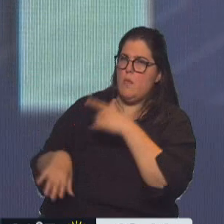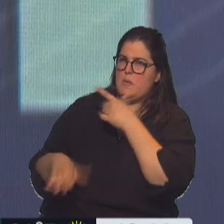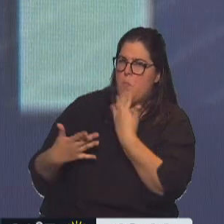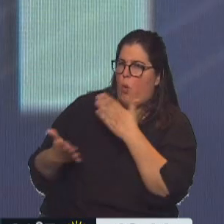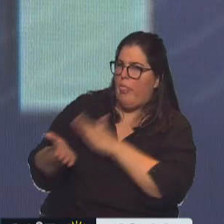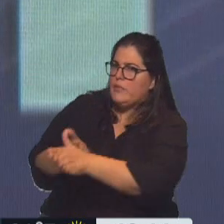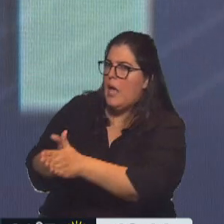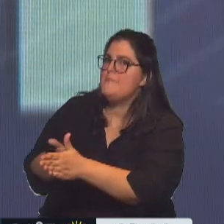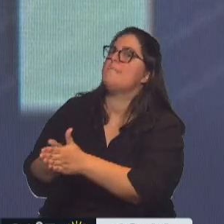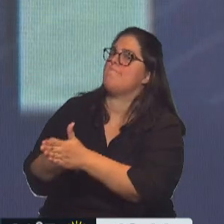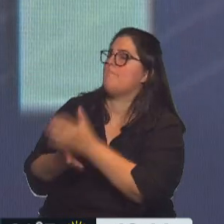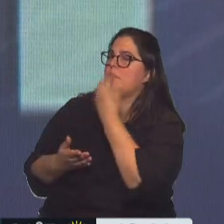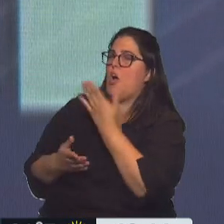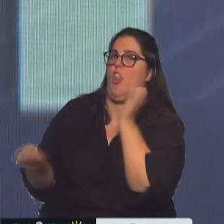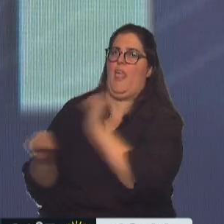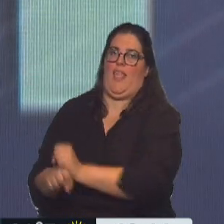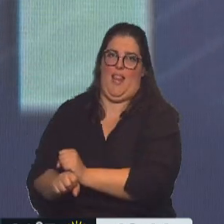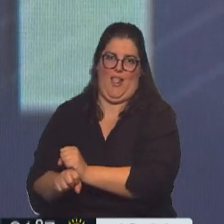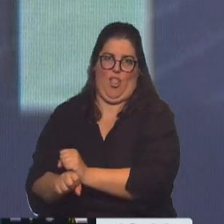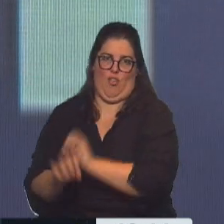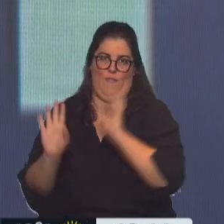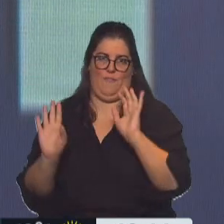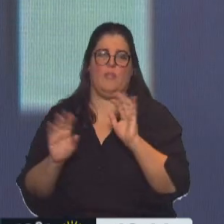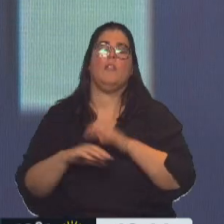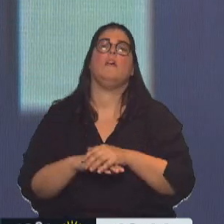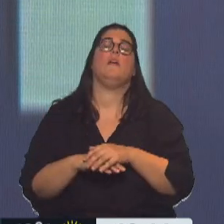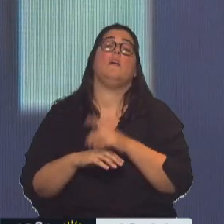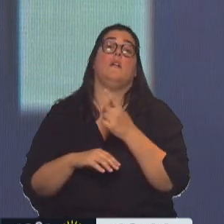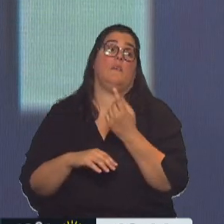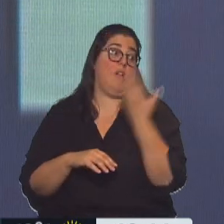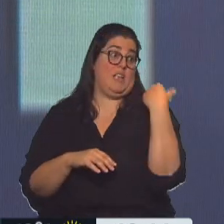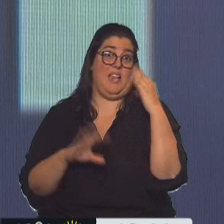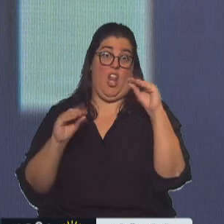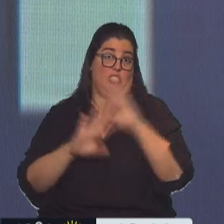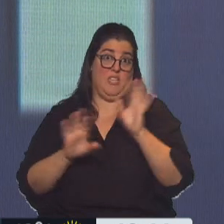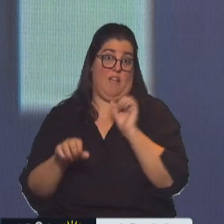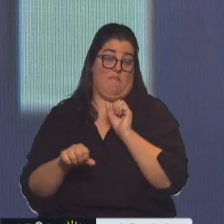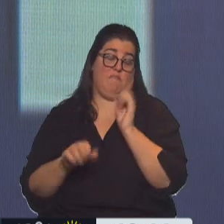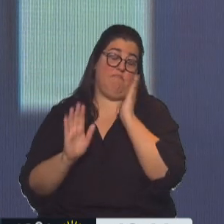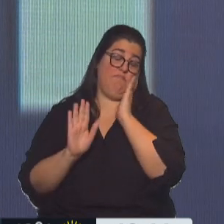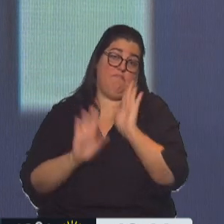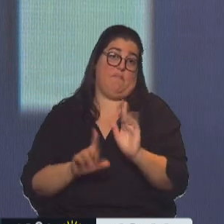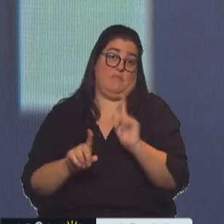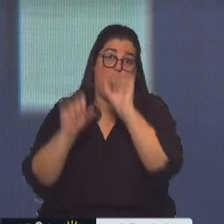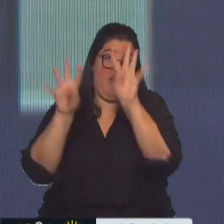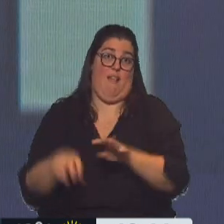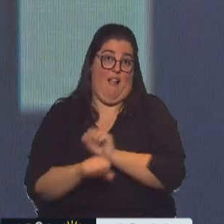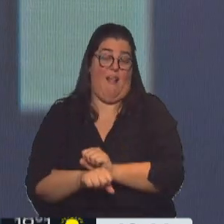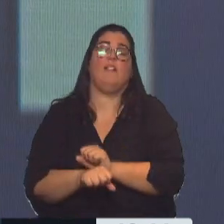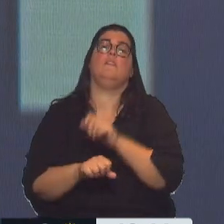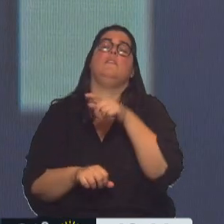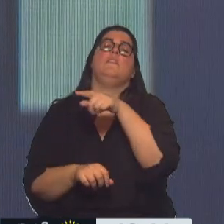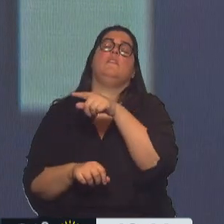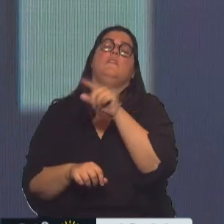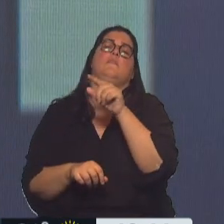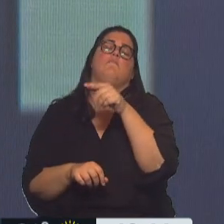eso es que ordenó la detención. Pasó su primera noche detenido ayer. Probablemente en las próximas horas sea trasladado